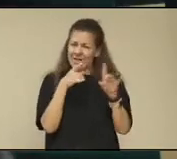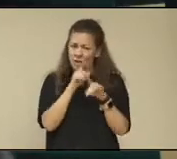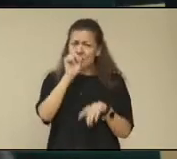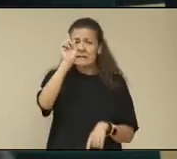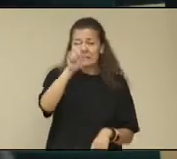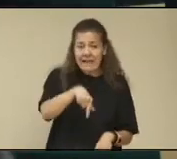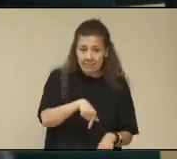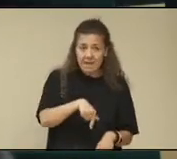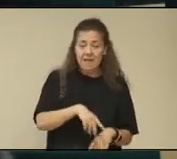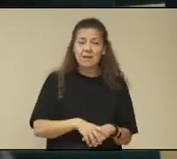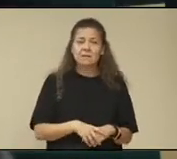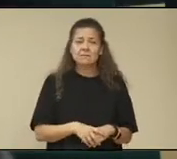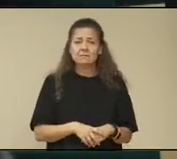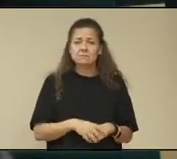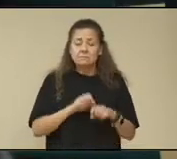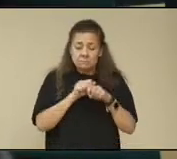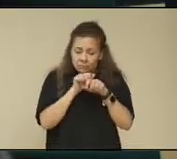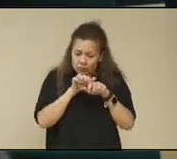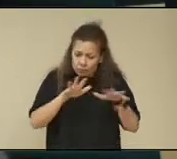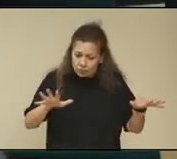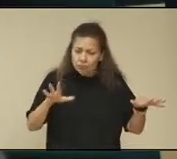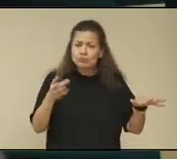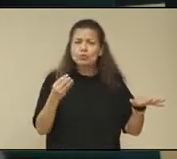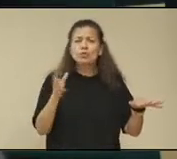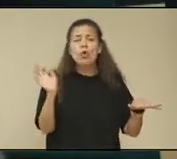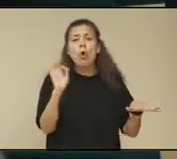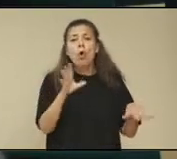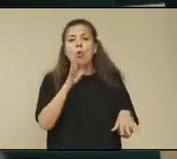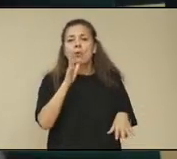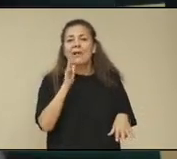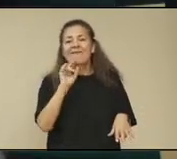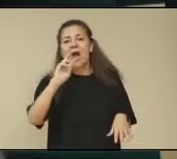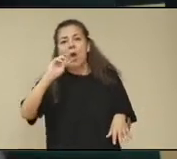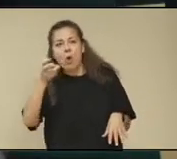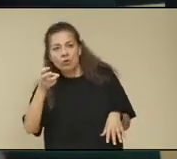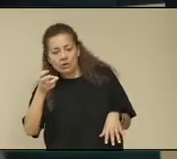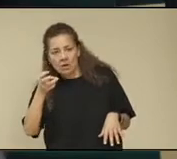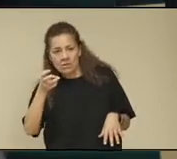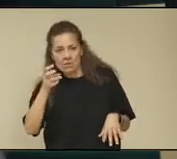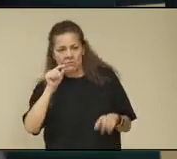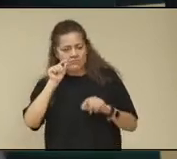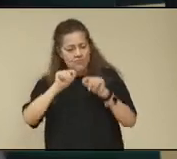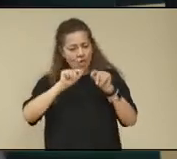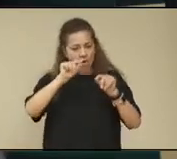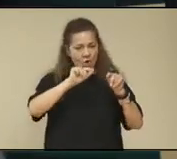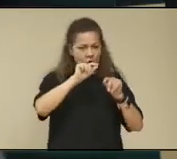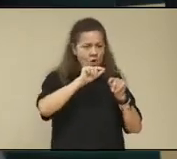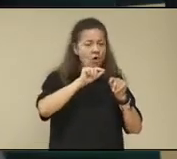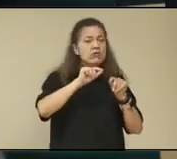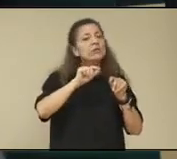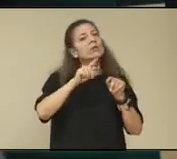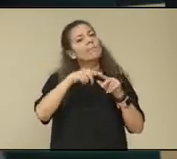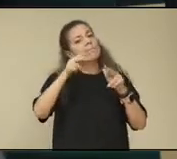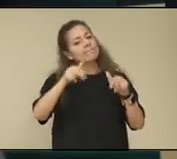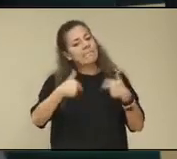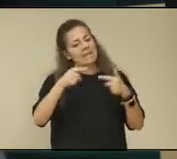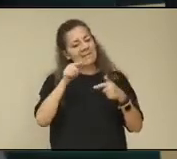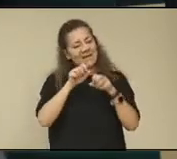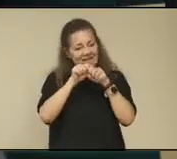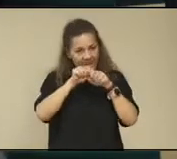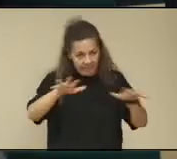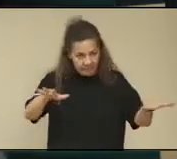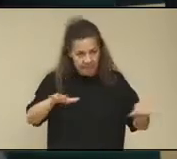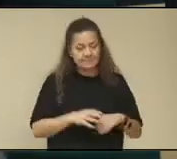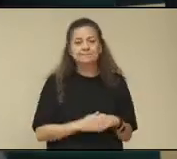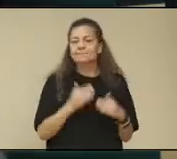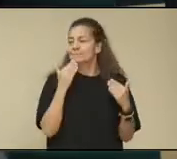estaba distribuido o si es porque existía otro vector que permitía el contagio de la enfermedad. Gracias.